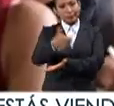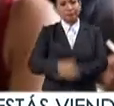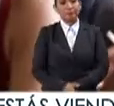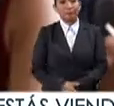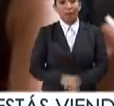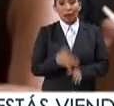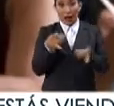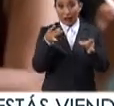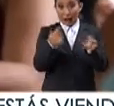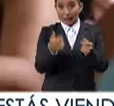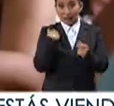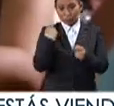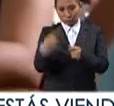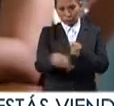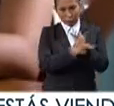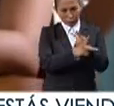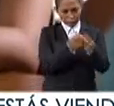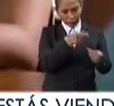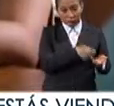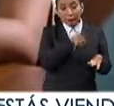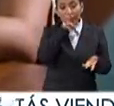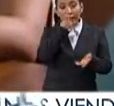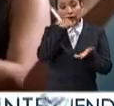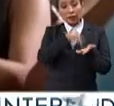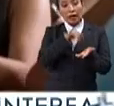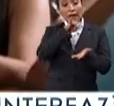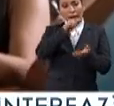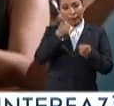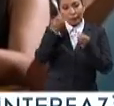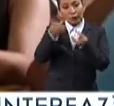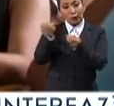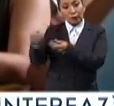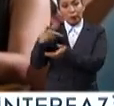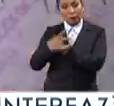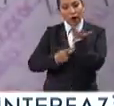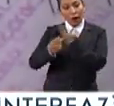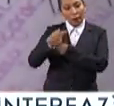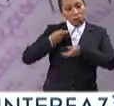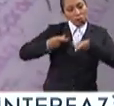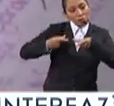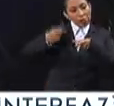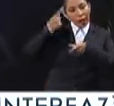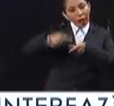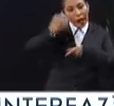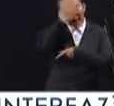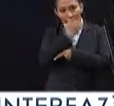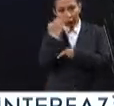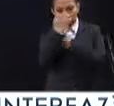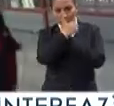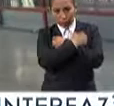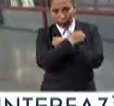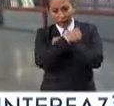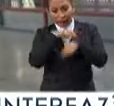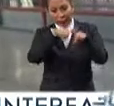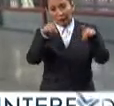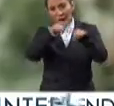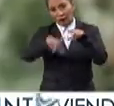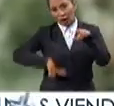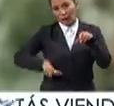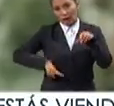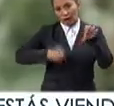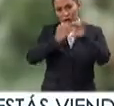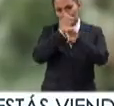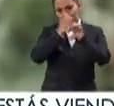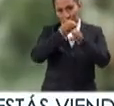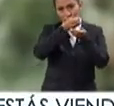debido a la calidad de sus productos el ine ha logrado nutrir programas y estrategias en materia de evaluación educativa en diversos gobiernos